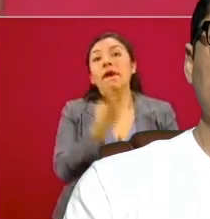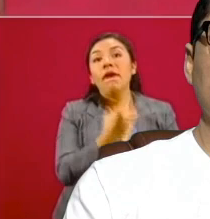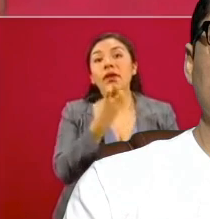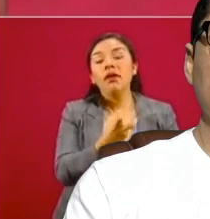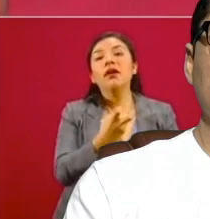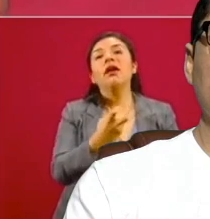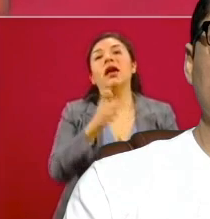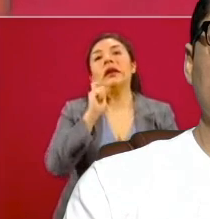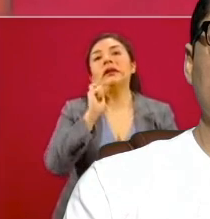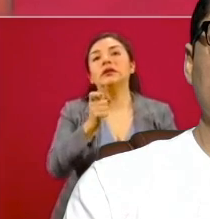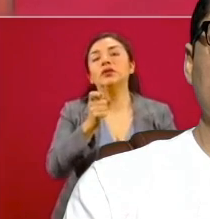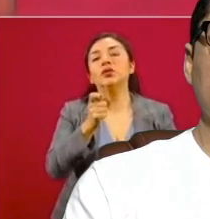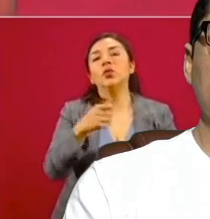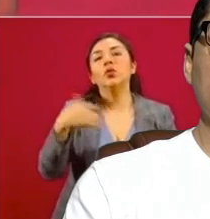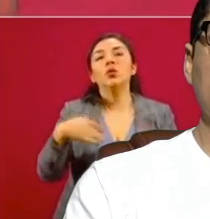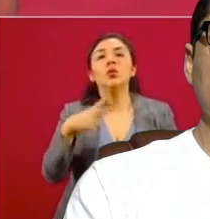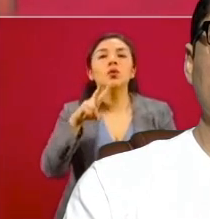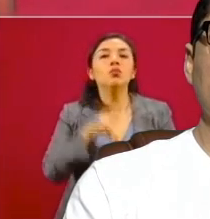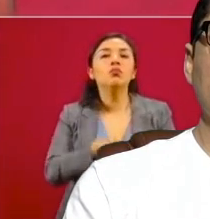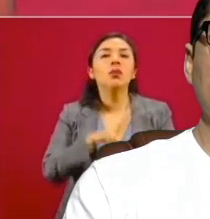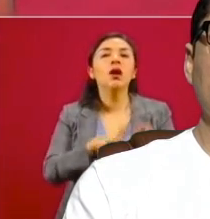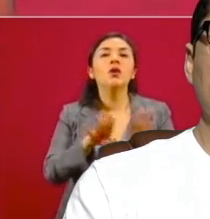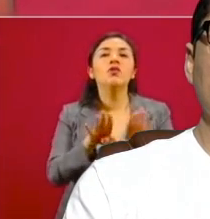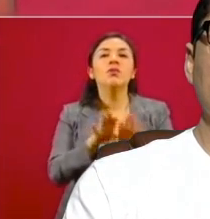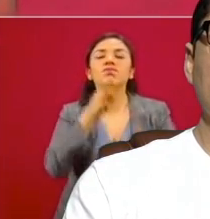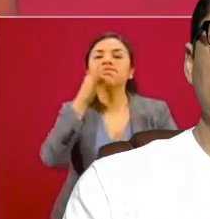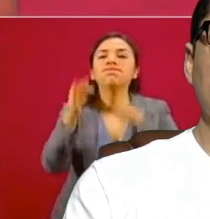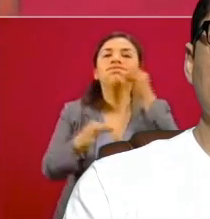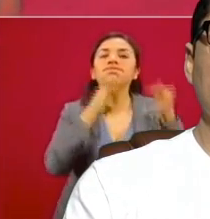va a significar ser